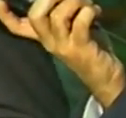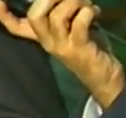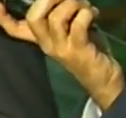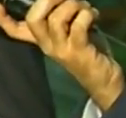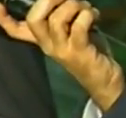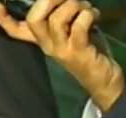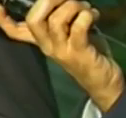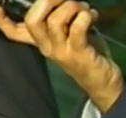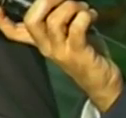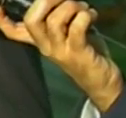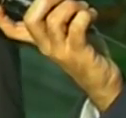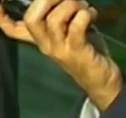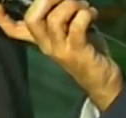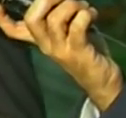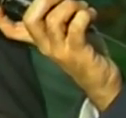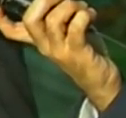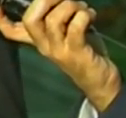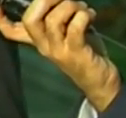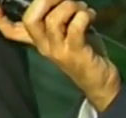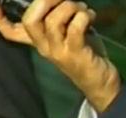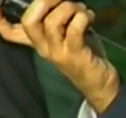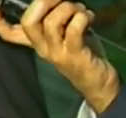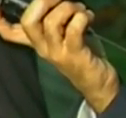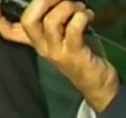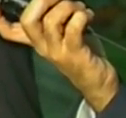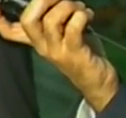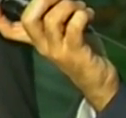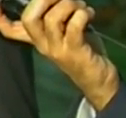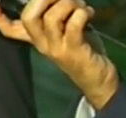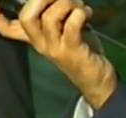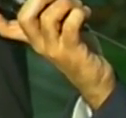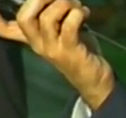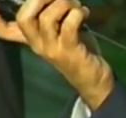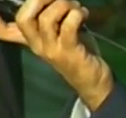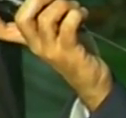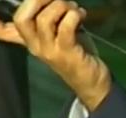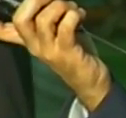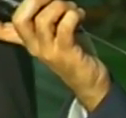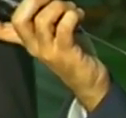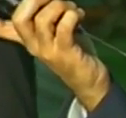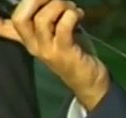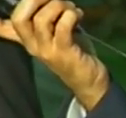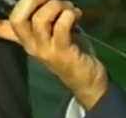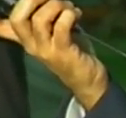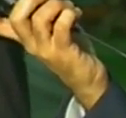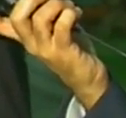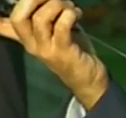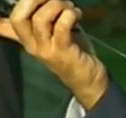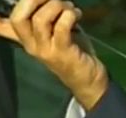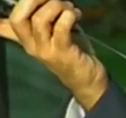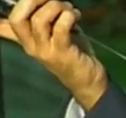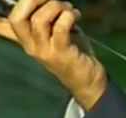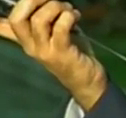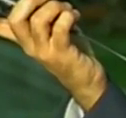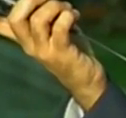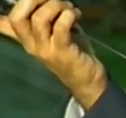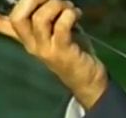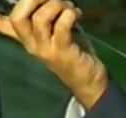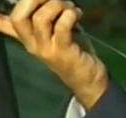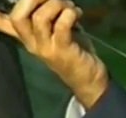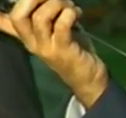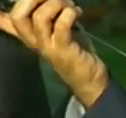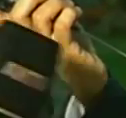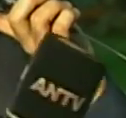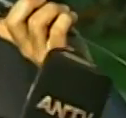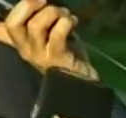Entonces, hay que reestructurar, reordenar eso de manera que sea menos oneroso el pago de la deuda. Eso lo hacen todos los países del mundo y Venezuela ha entrado en esa